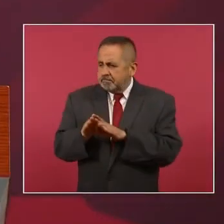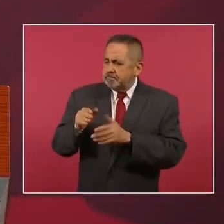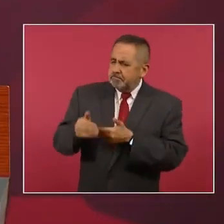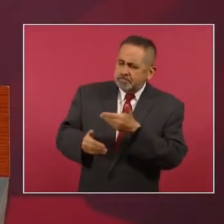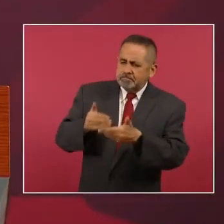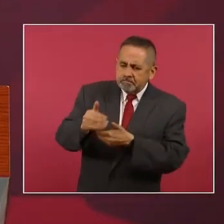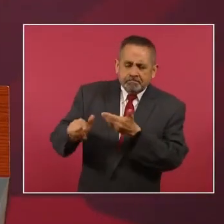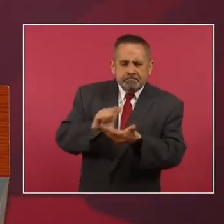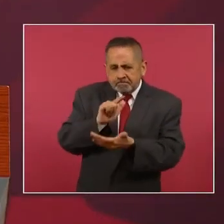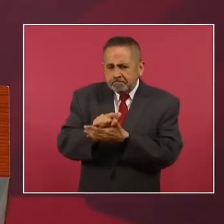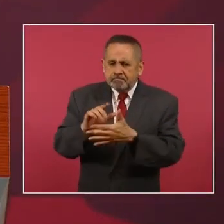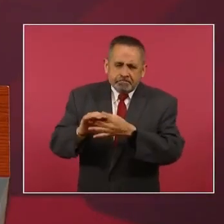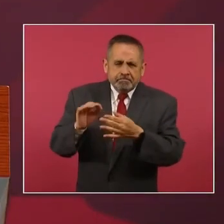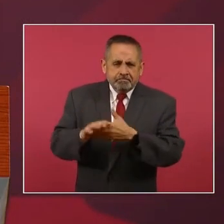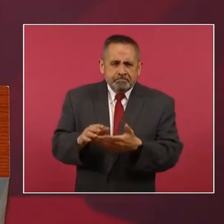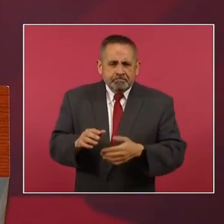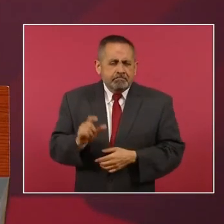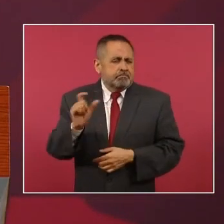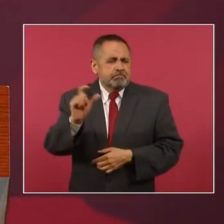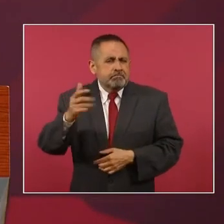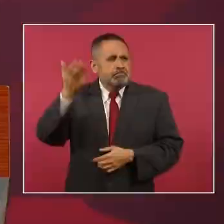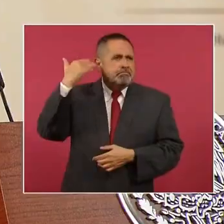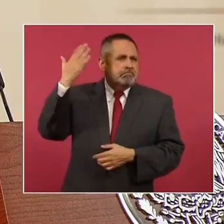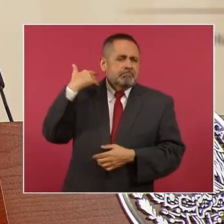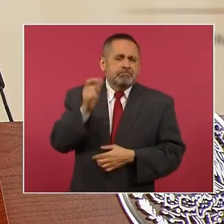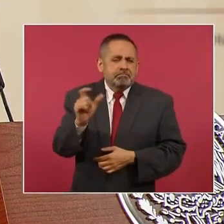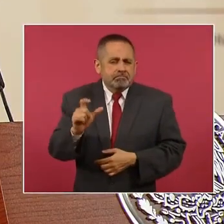para que no haya impunidad.